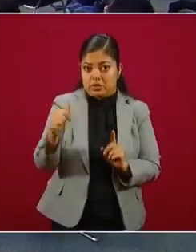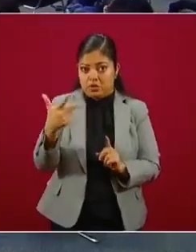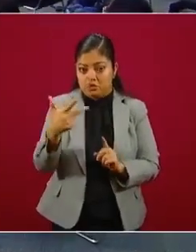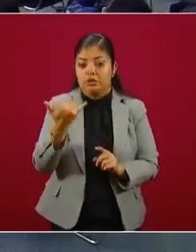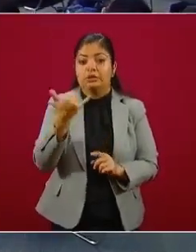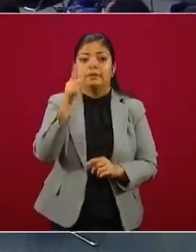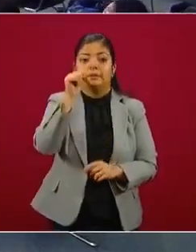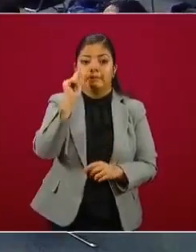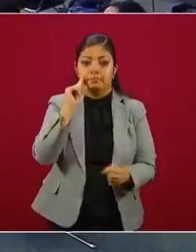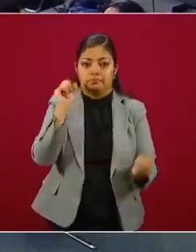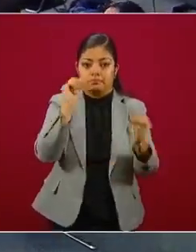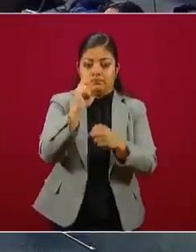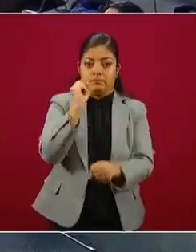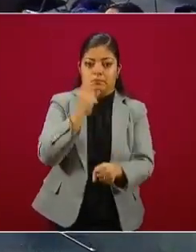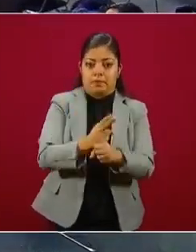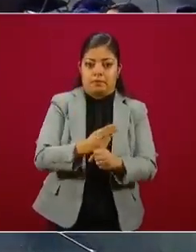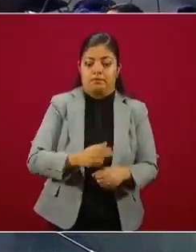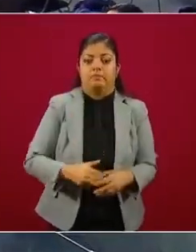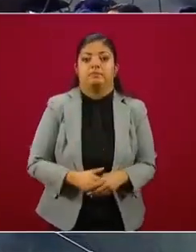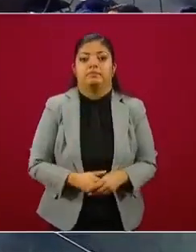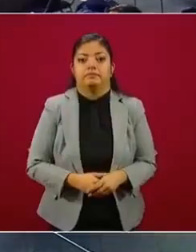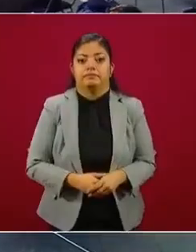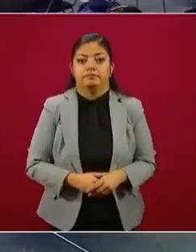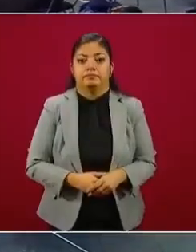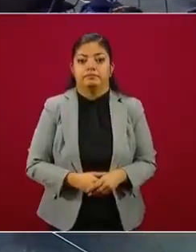aquí temprano.